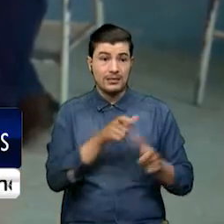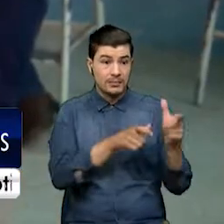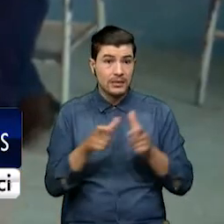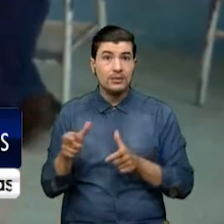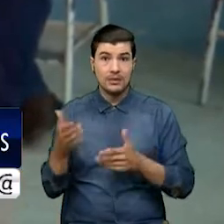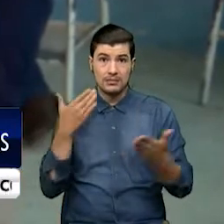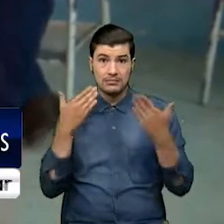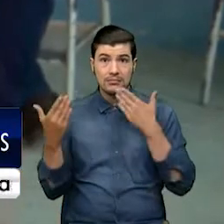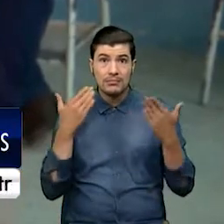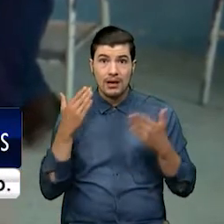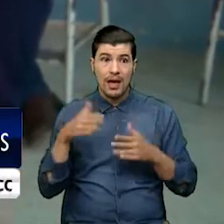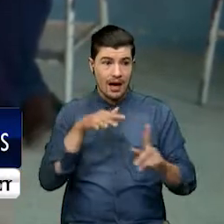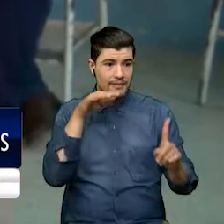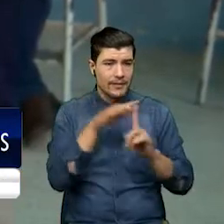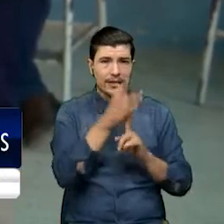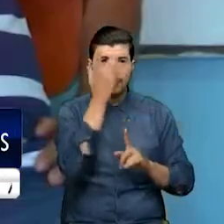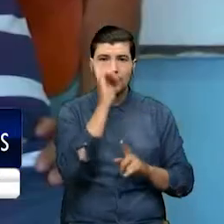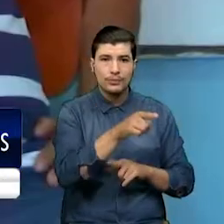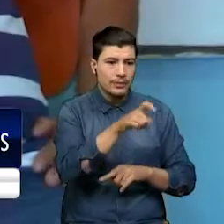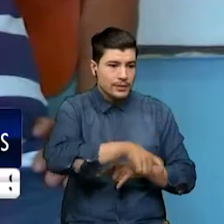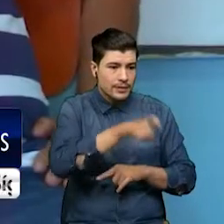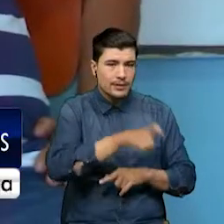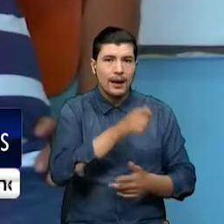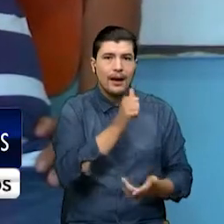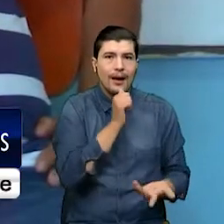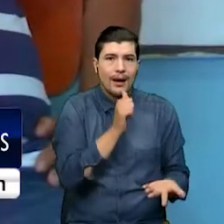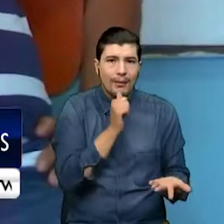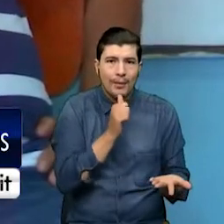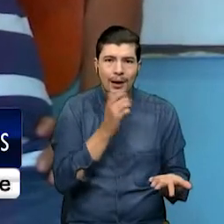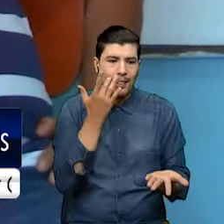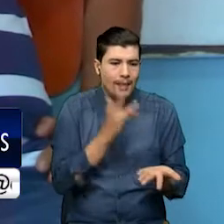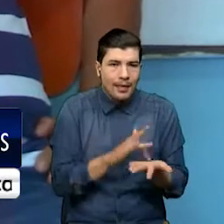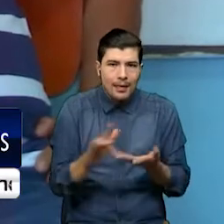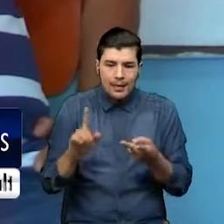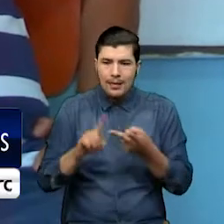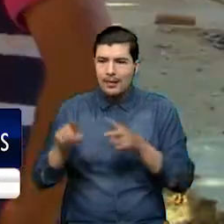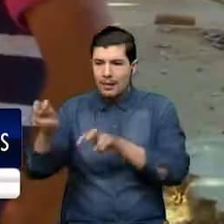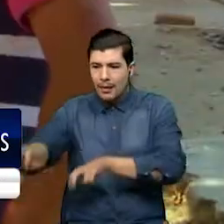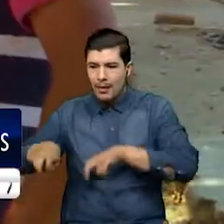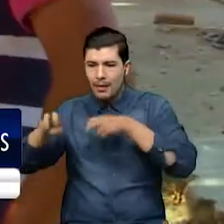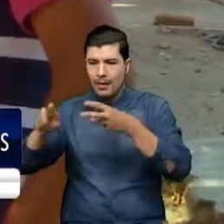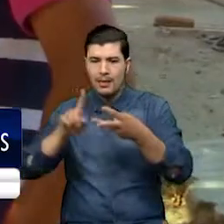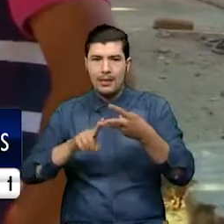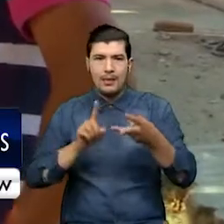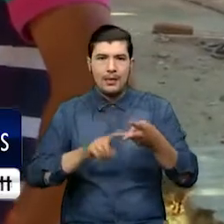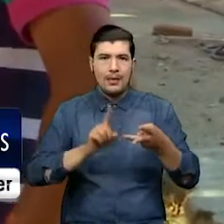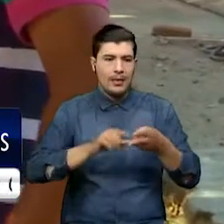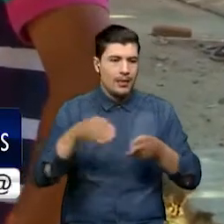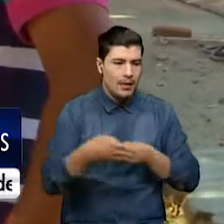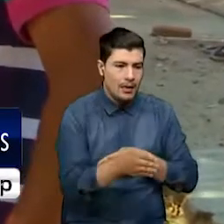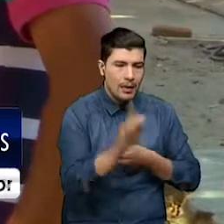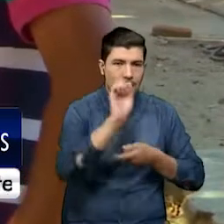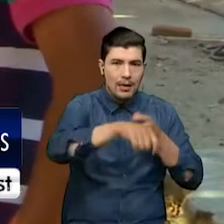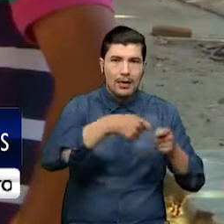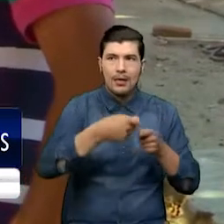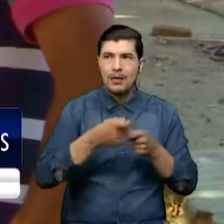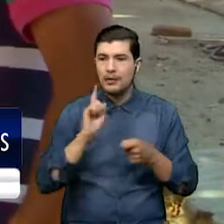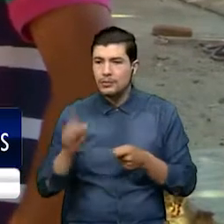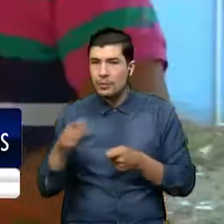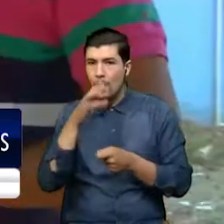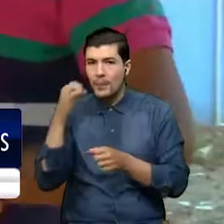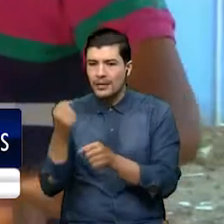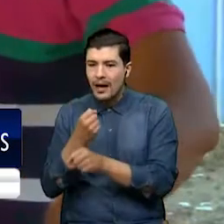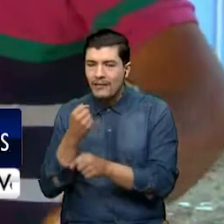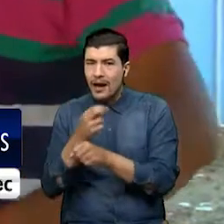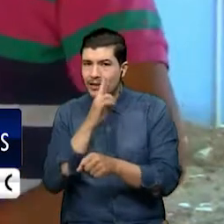pesca ganadería y comerciantes de restaurantes como el caso de luis jesús arenas conocido en el sector como chucho resbalón lleva más